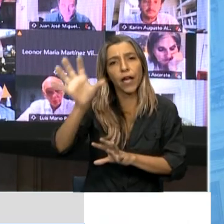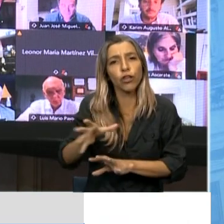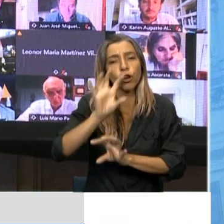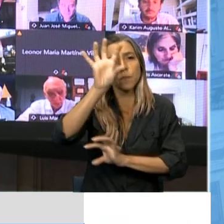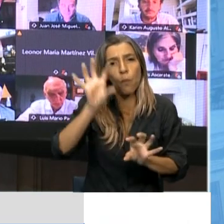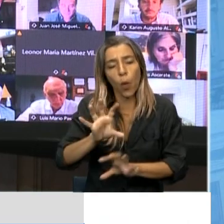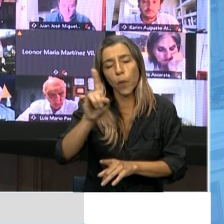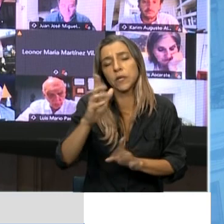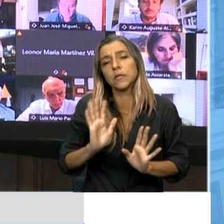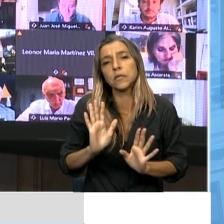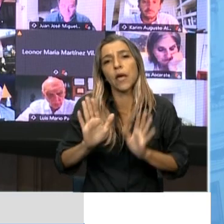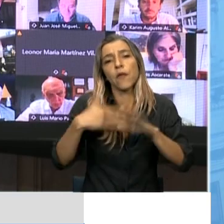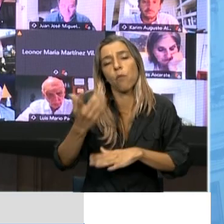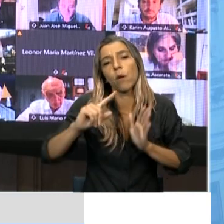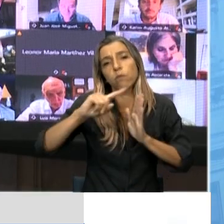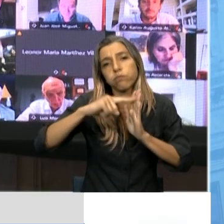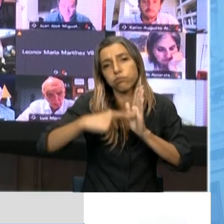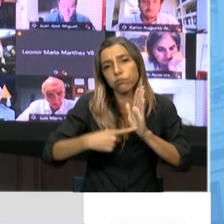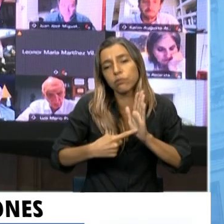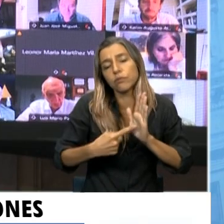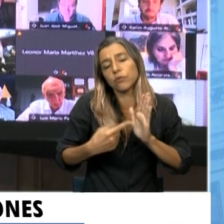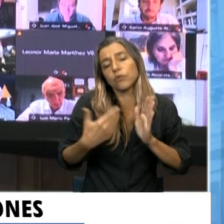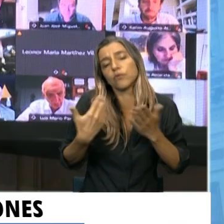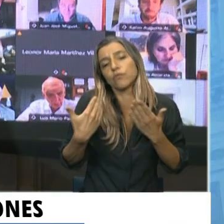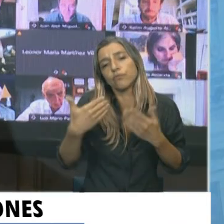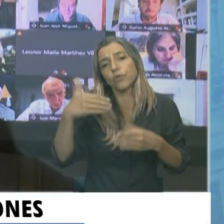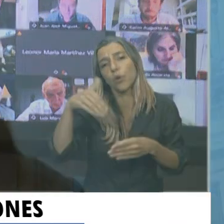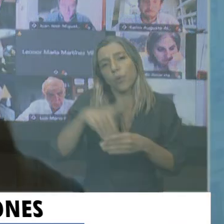me abstendré en el caso del artículo 6.